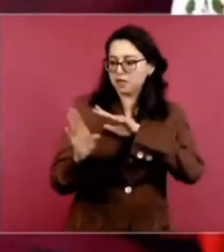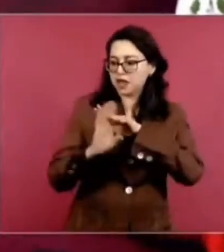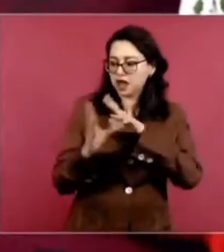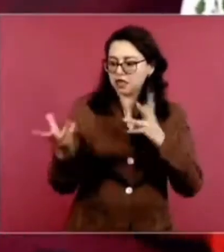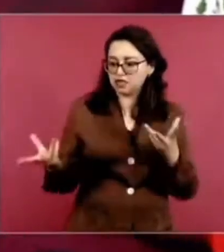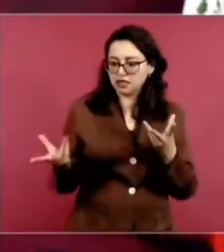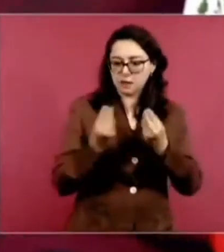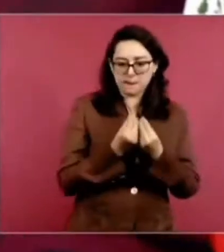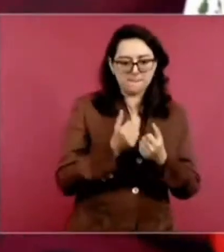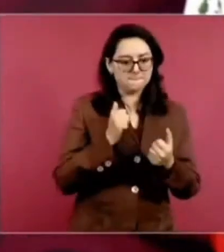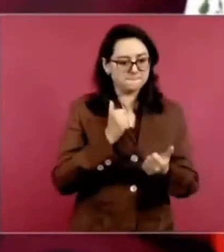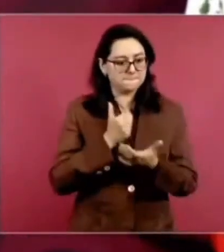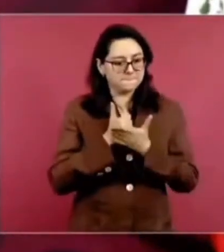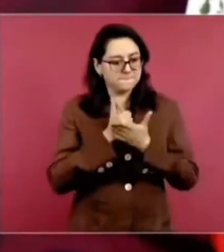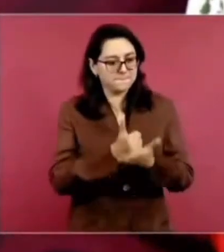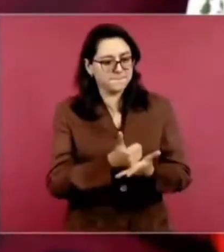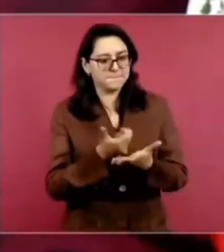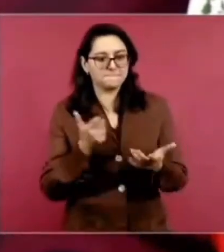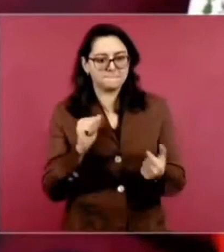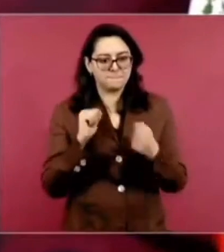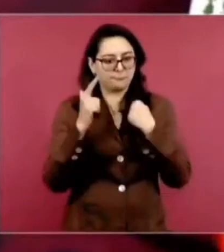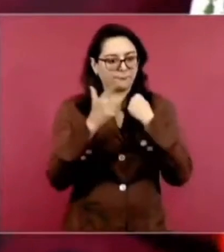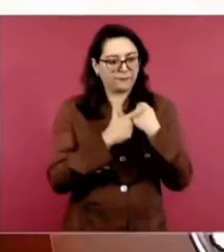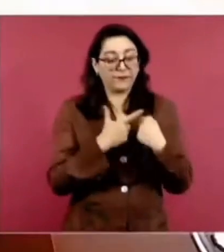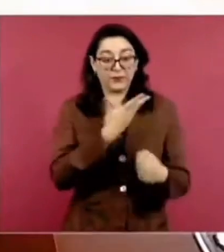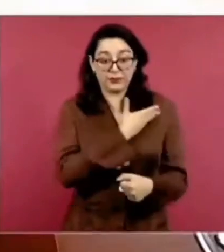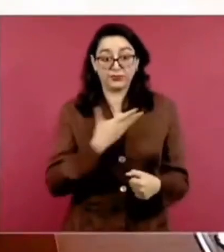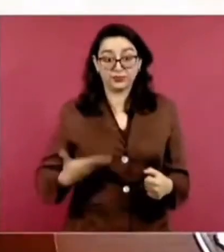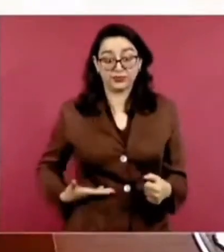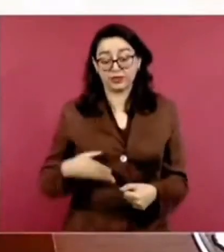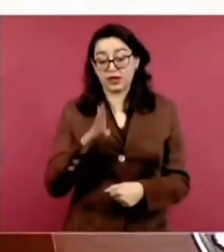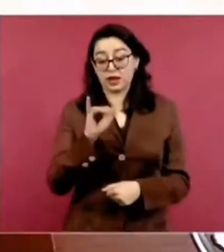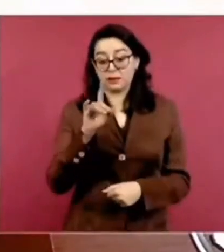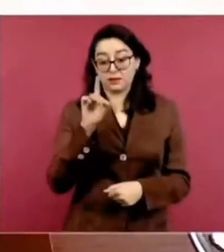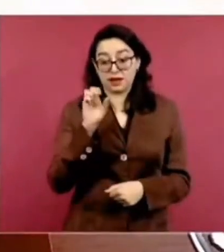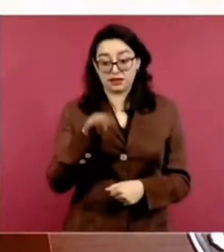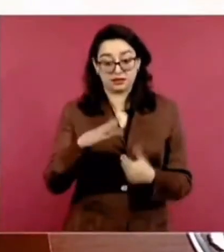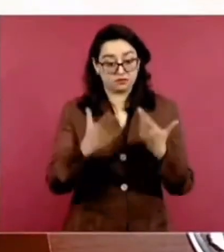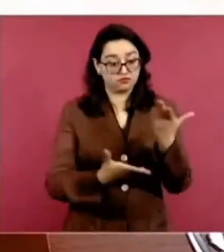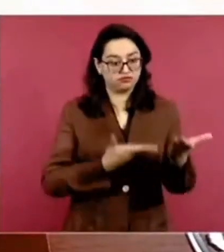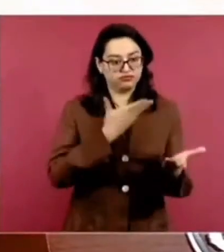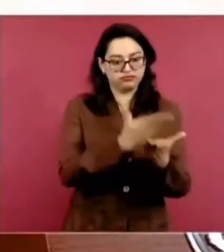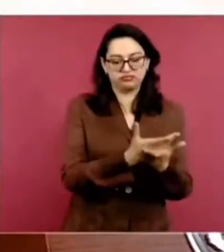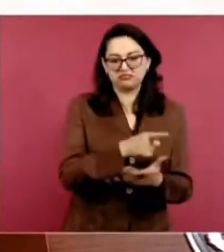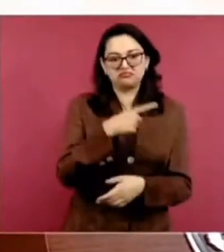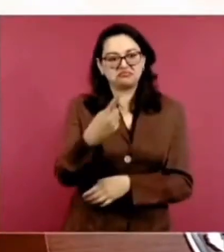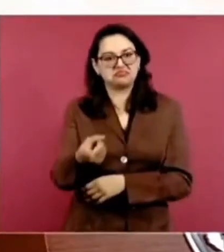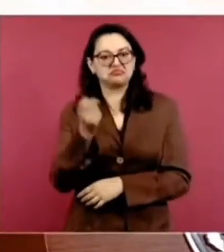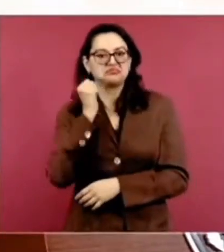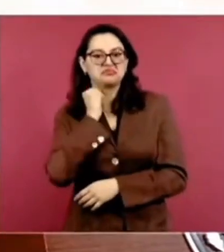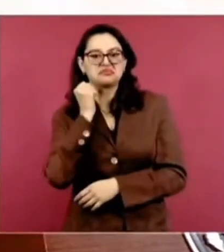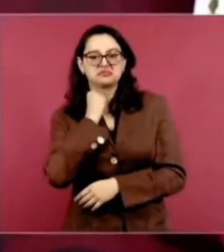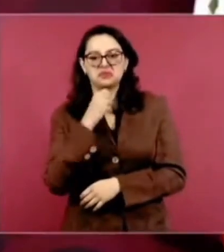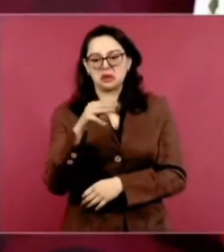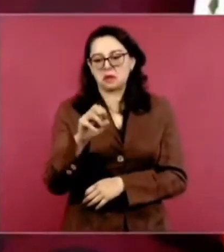él se resistió hasta el final, no quería votar,